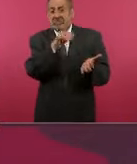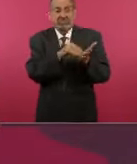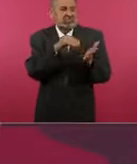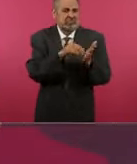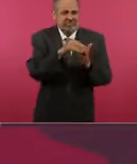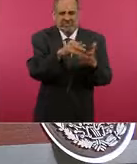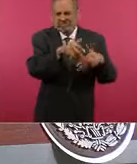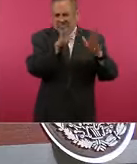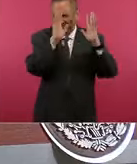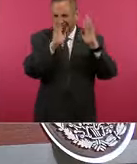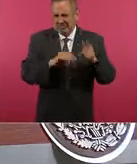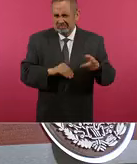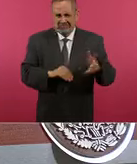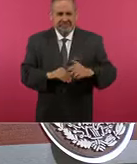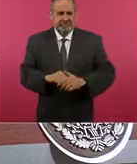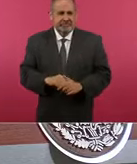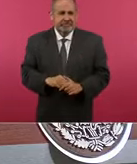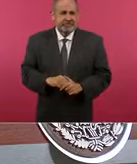2,000, 3,000, 4,000, es más,